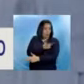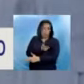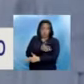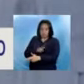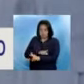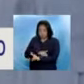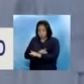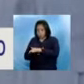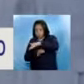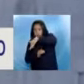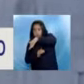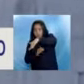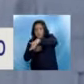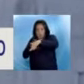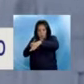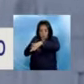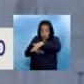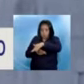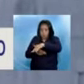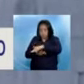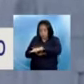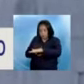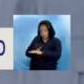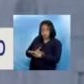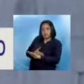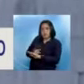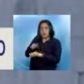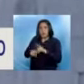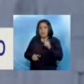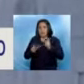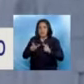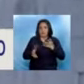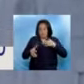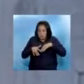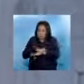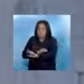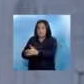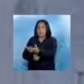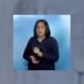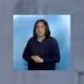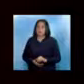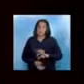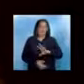la cochera eléctrica no había cerrado, ingresan esos delincuentes y se